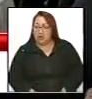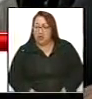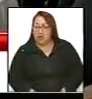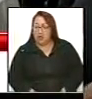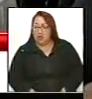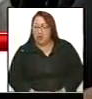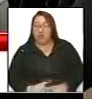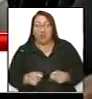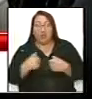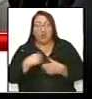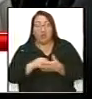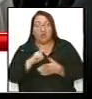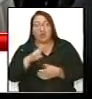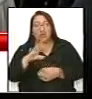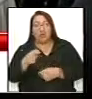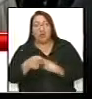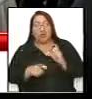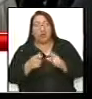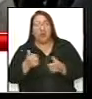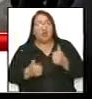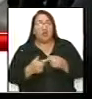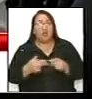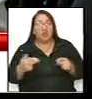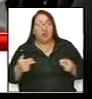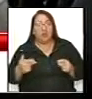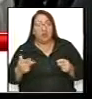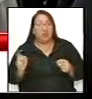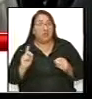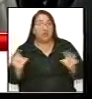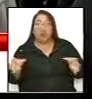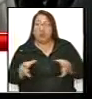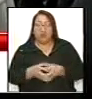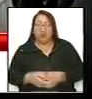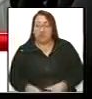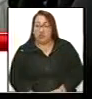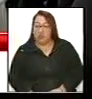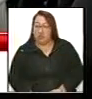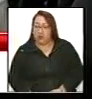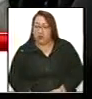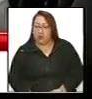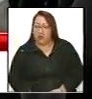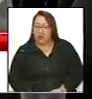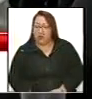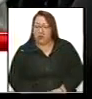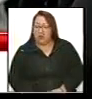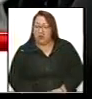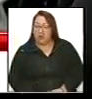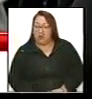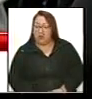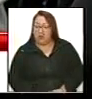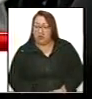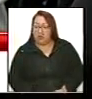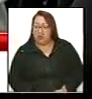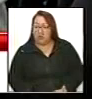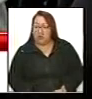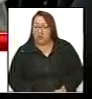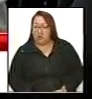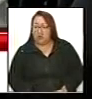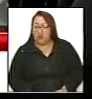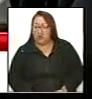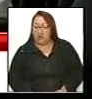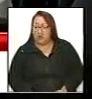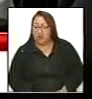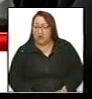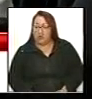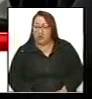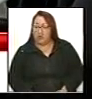25.000 personas. Entonces, ¿cuál es nuestra categoría? No somos un gremio, no tenemos claro si somos un grupo representativo de usuarios, en